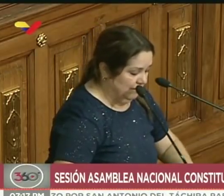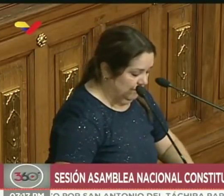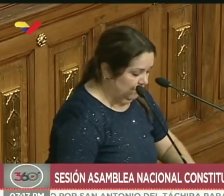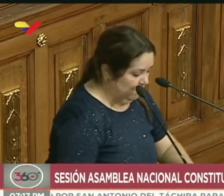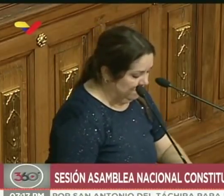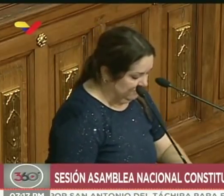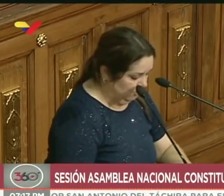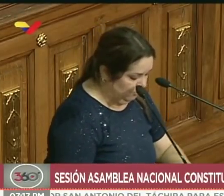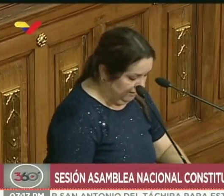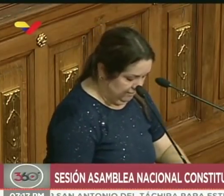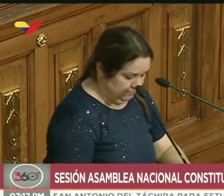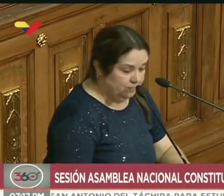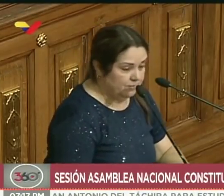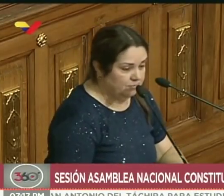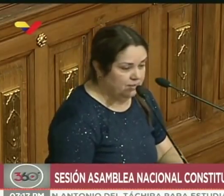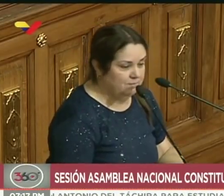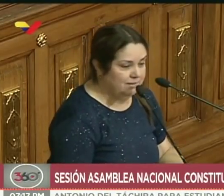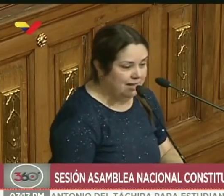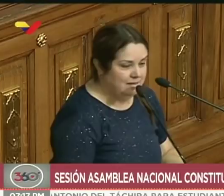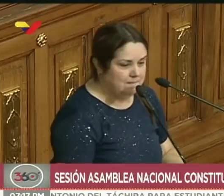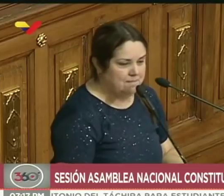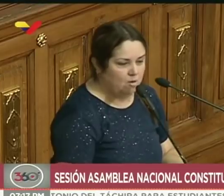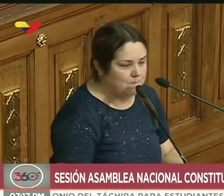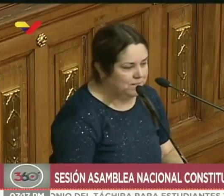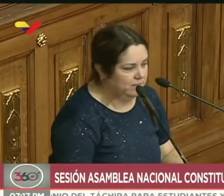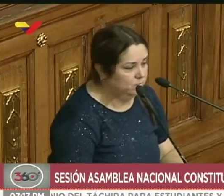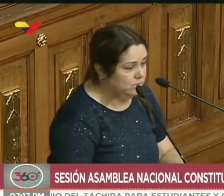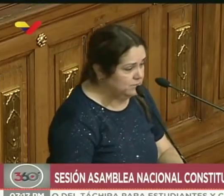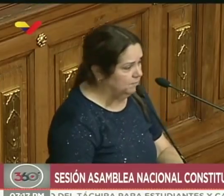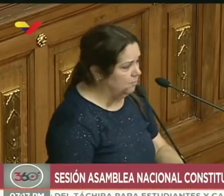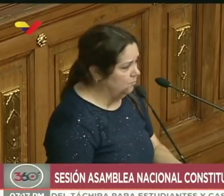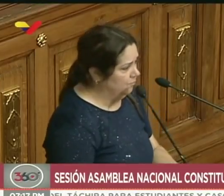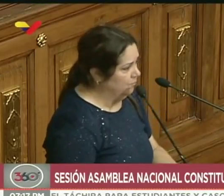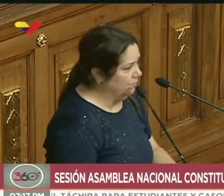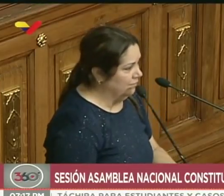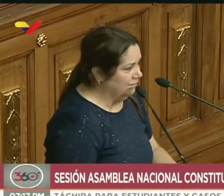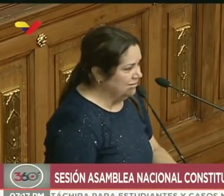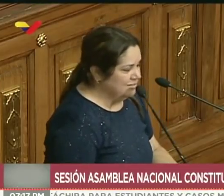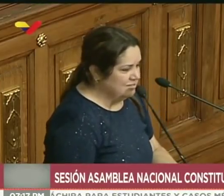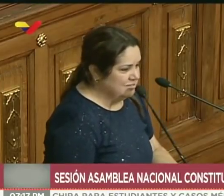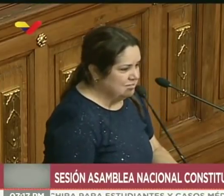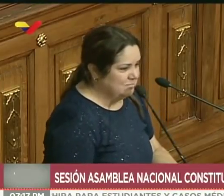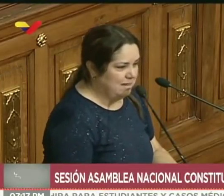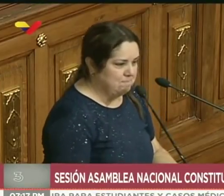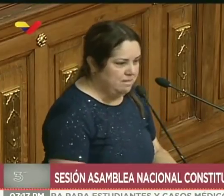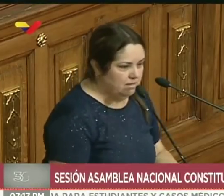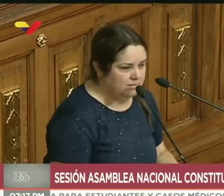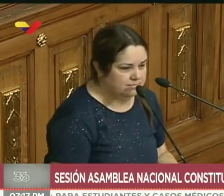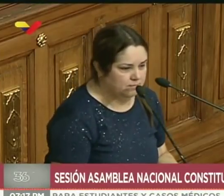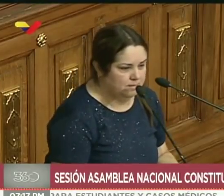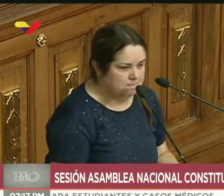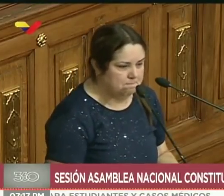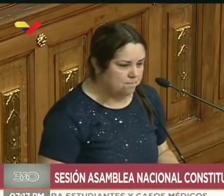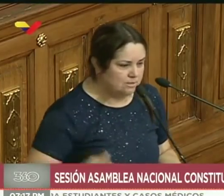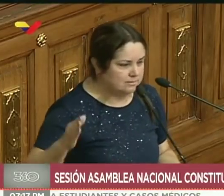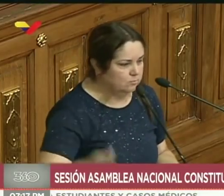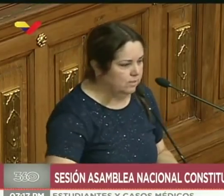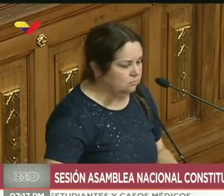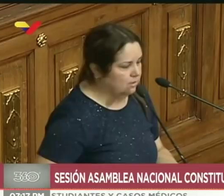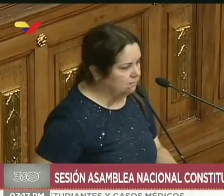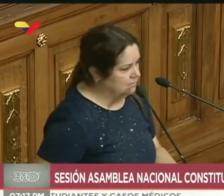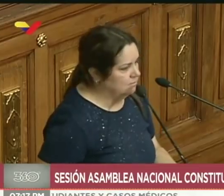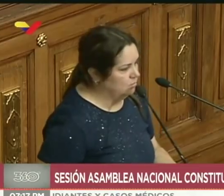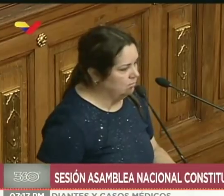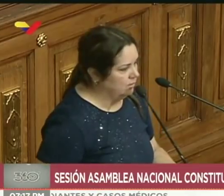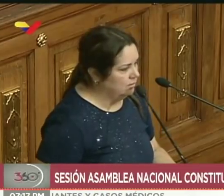El compañero y compatriota Freddy Bernal me acompaña al municipio. Me dice, mira, Bersabé, vamos a hacer